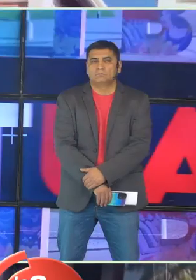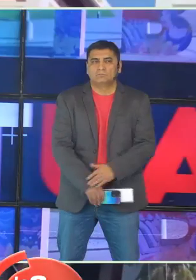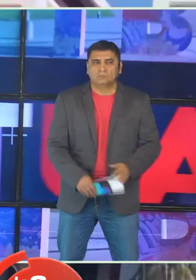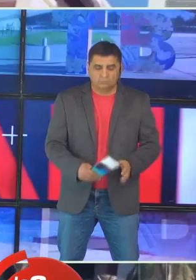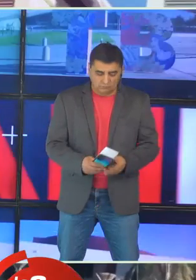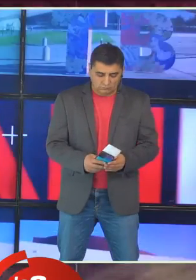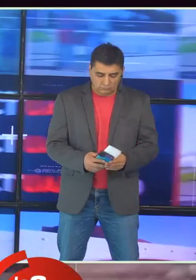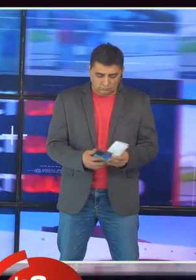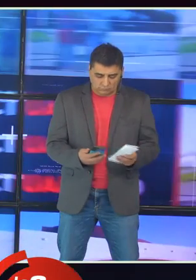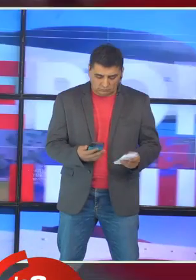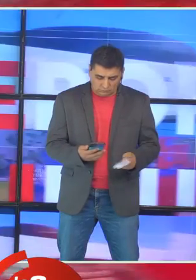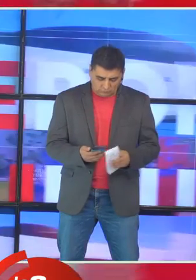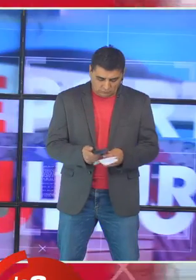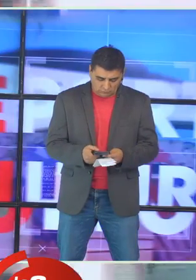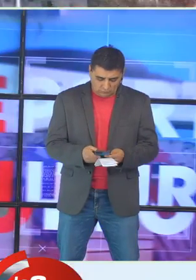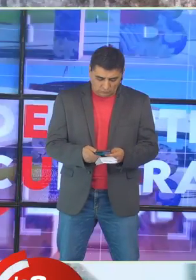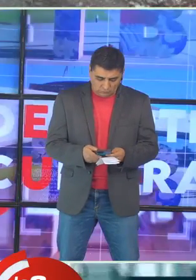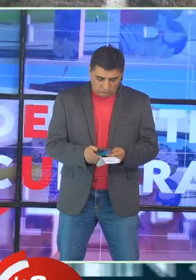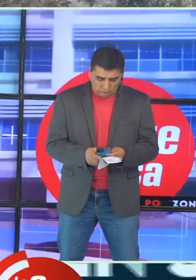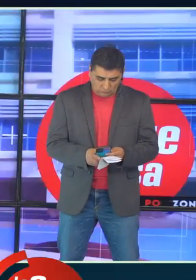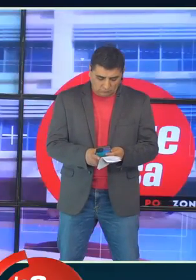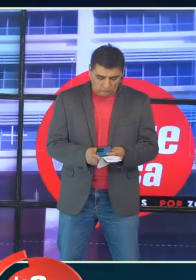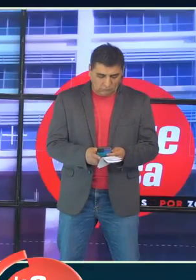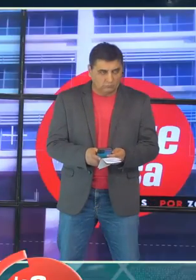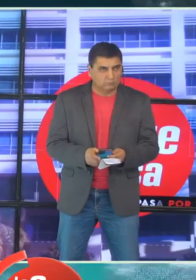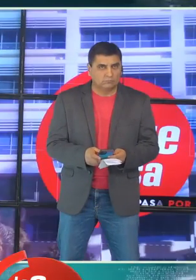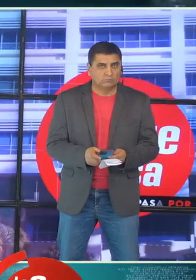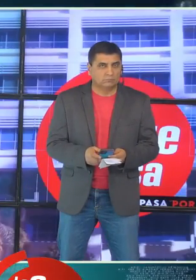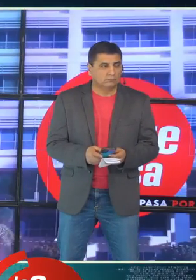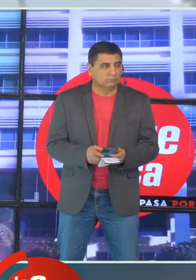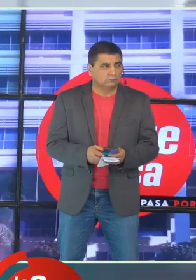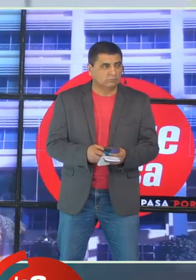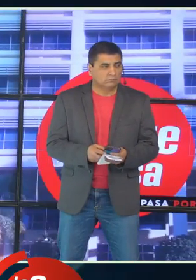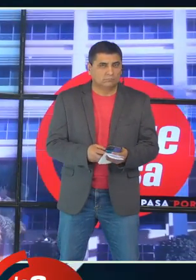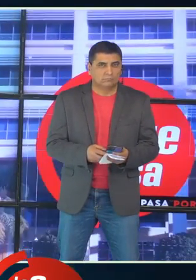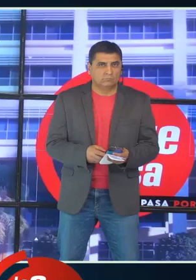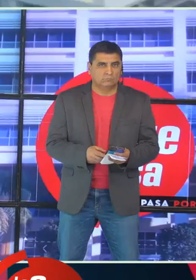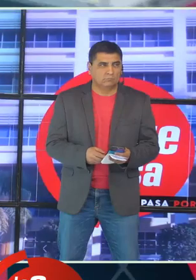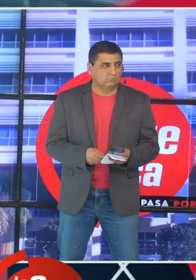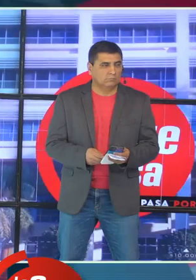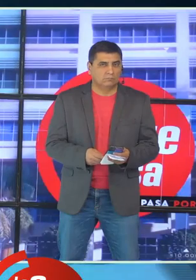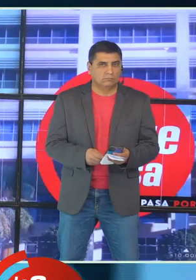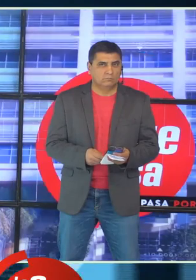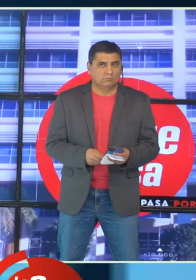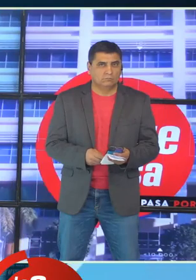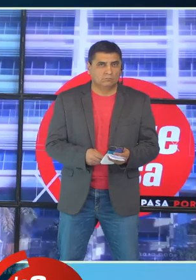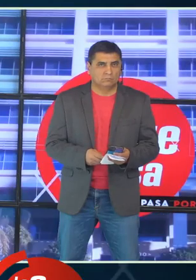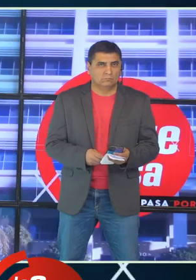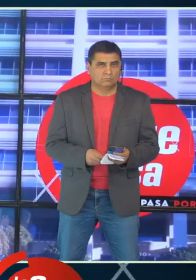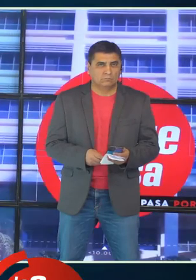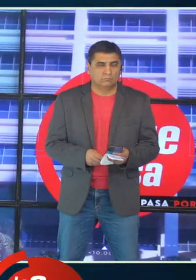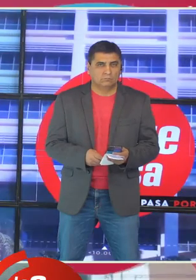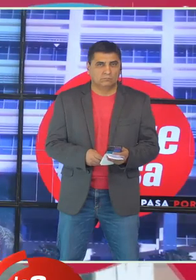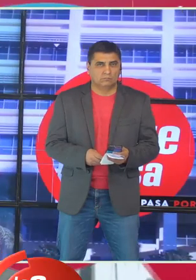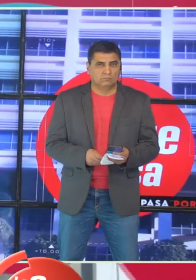la temperatura local, viaja hacia la superficie de la mama y eso es detectado por estos vasos. Entonces, a